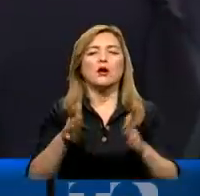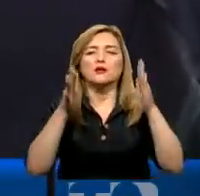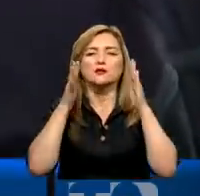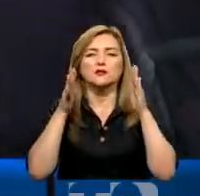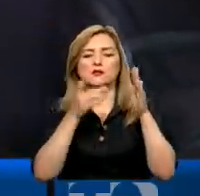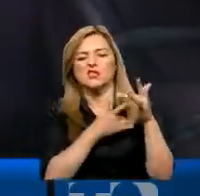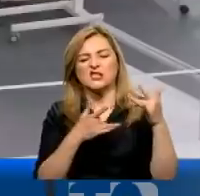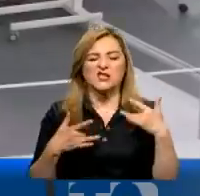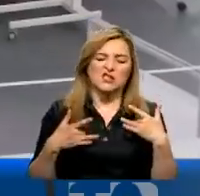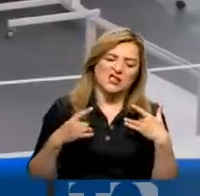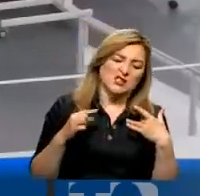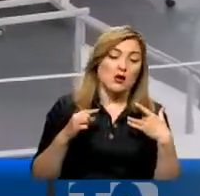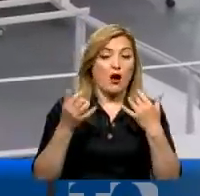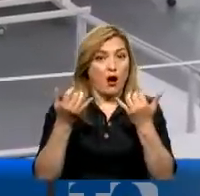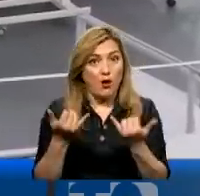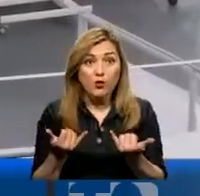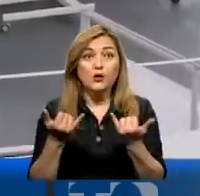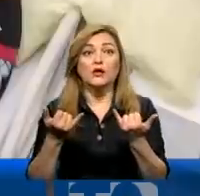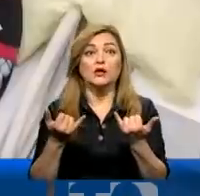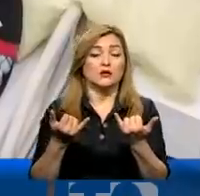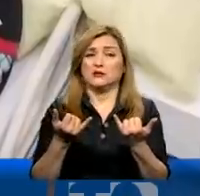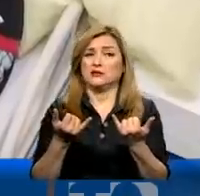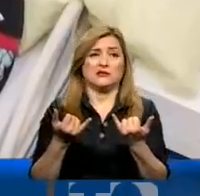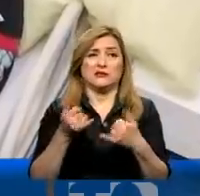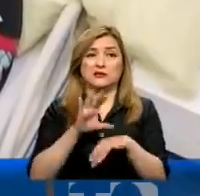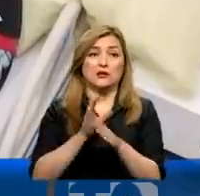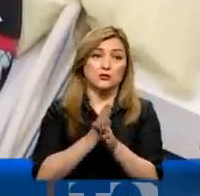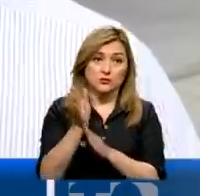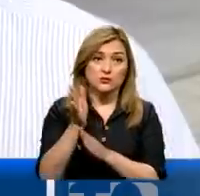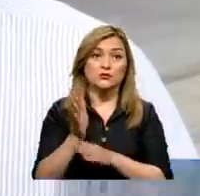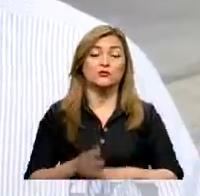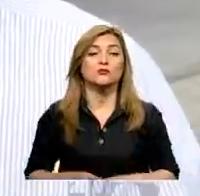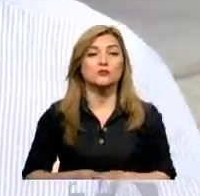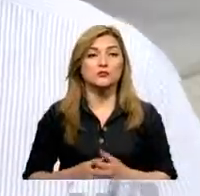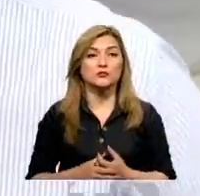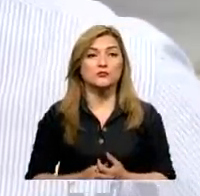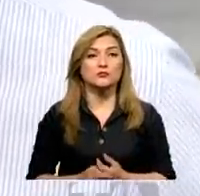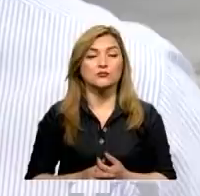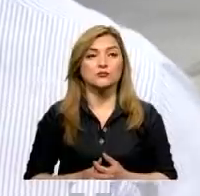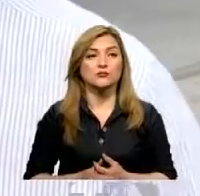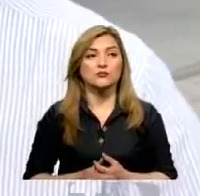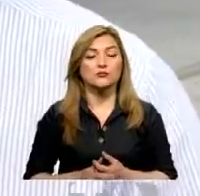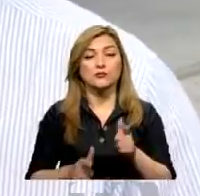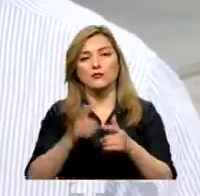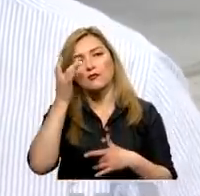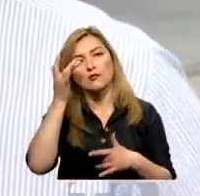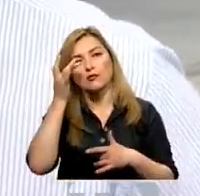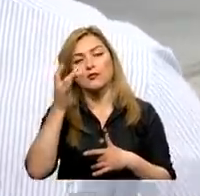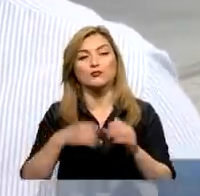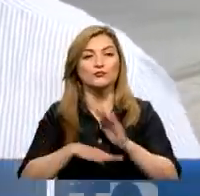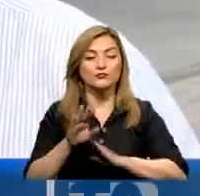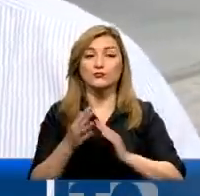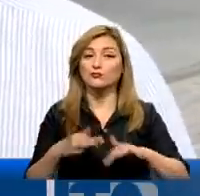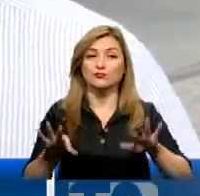con síntomas leves, pero ahora se ha vuelto un centro especializado. No tanto por el número de pacientes, que si bien es un